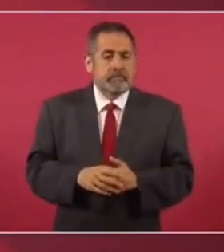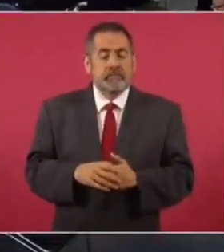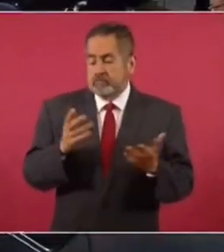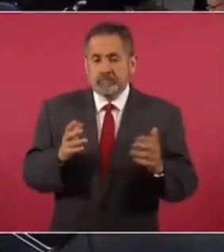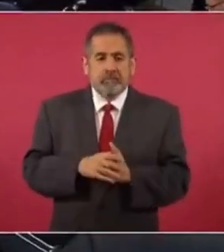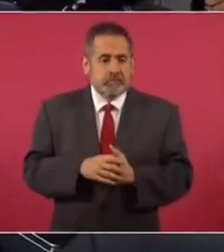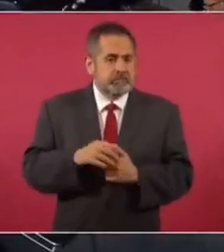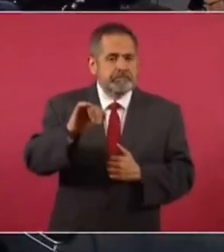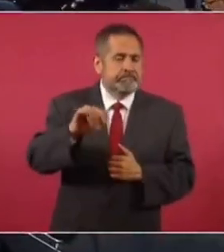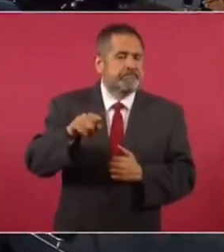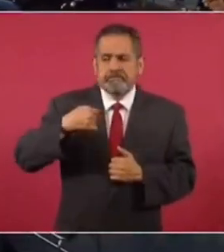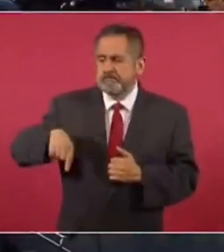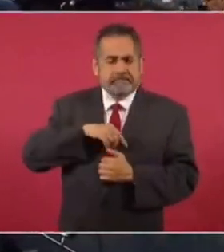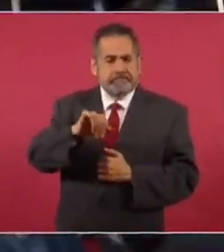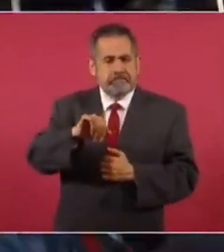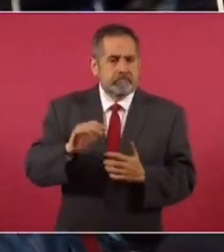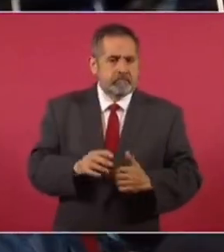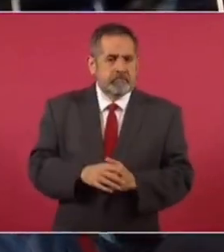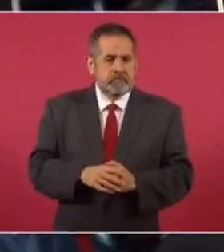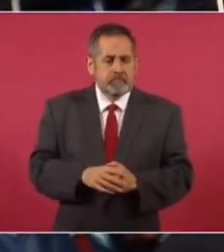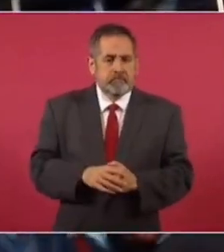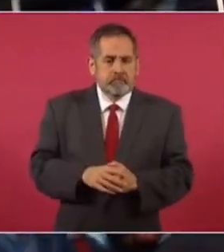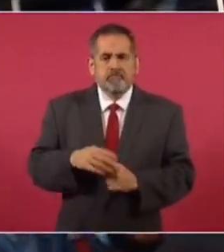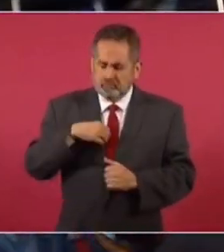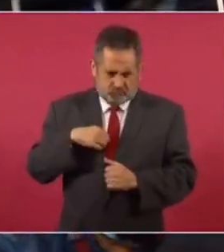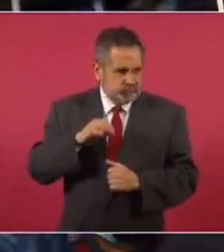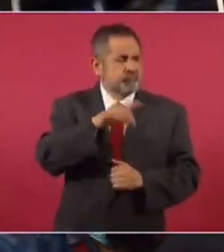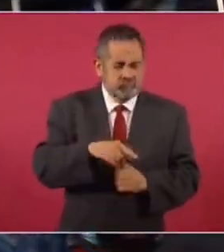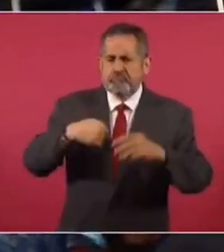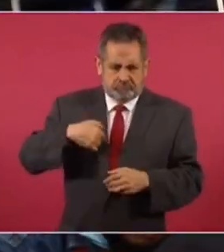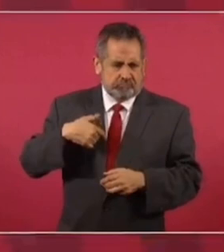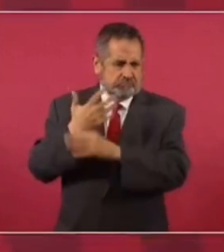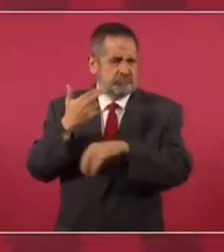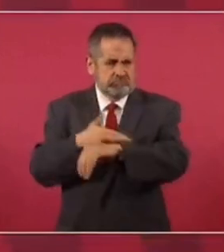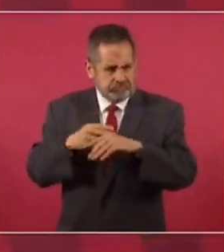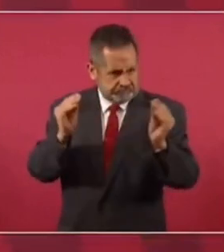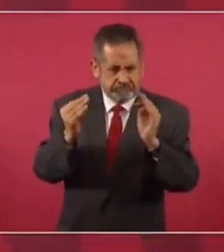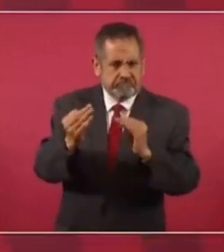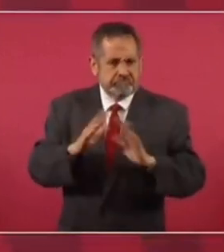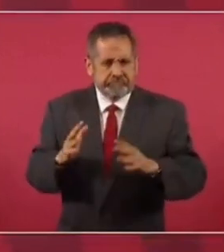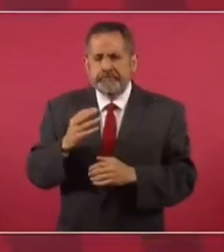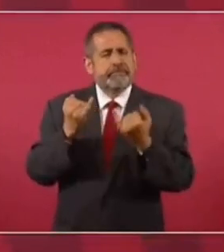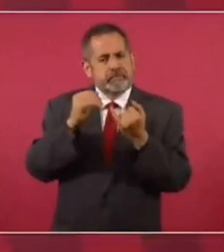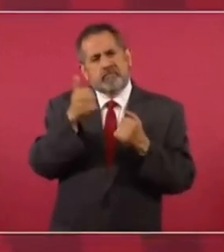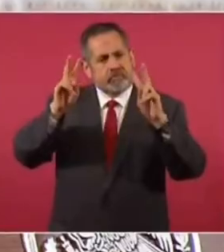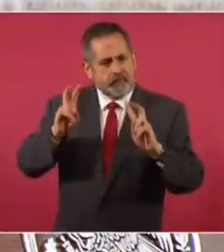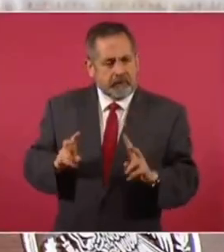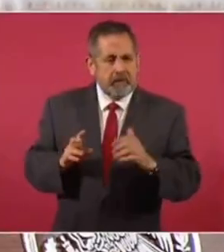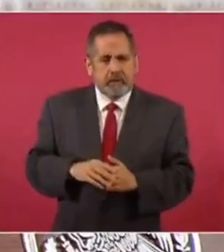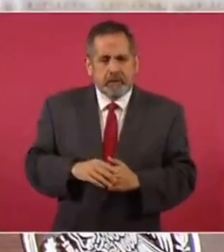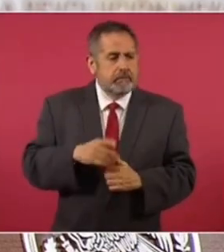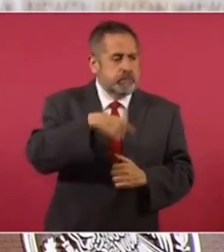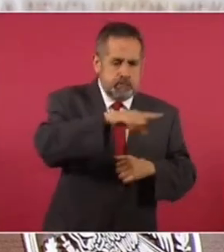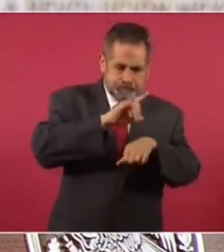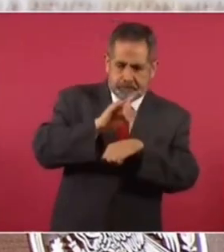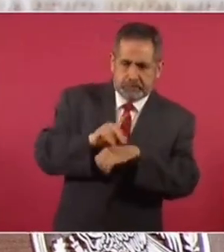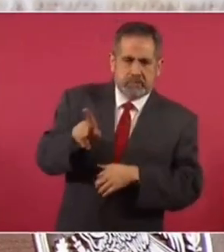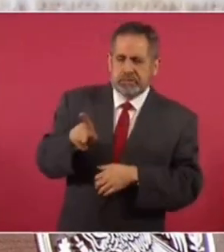sentido, sí, nosotros hemos propiciado ese debate, como otros. Toda la